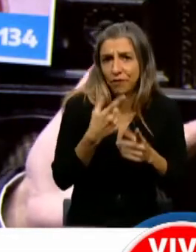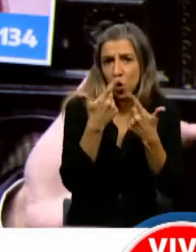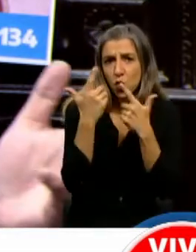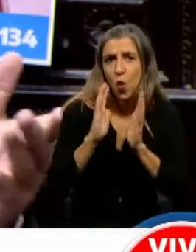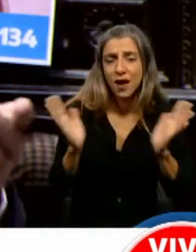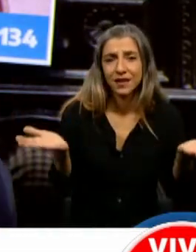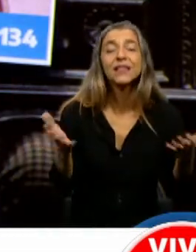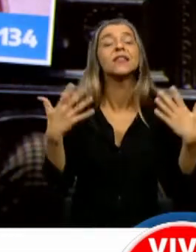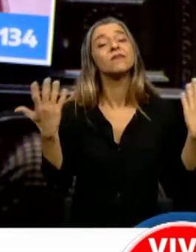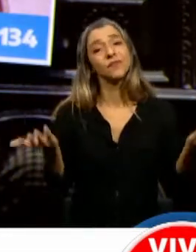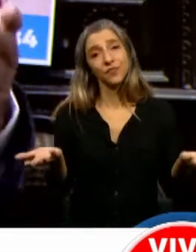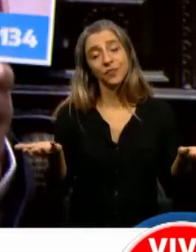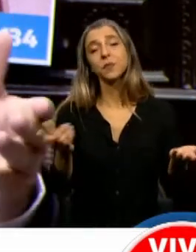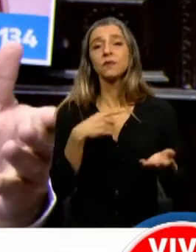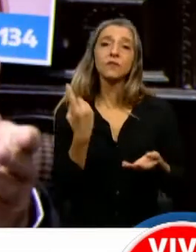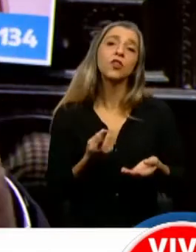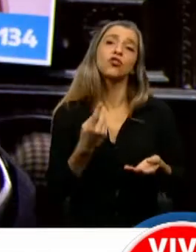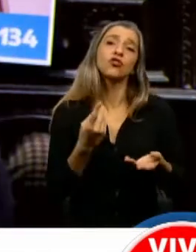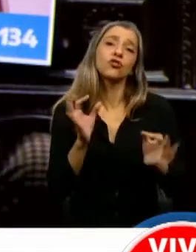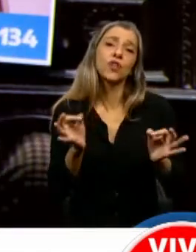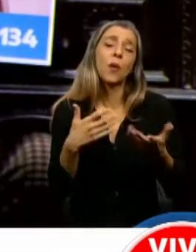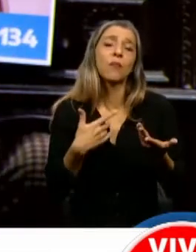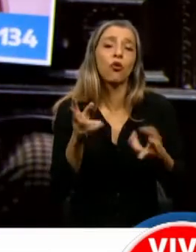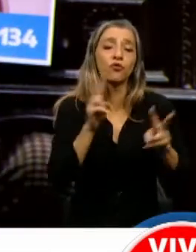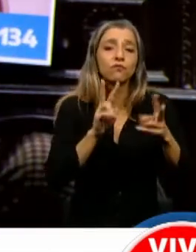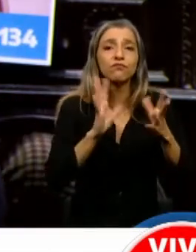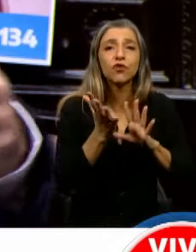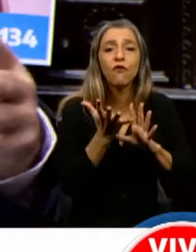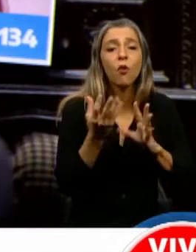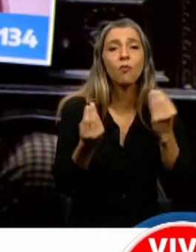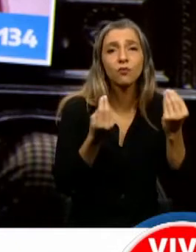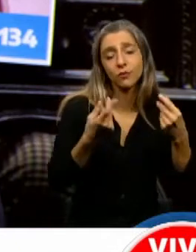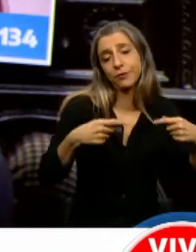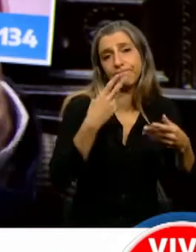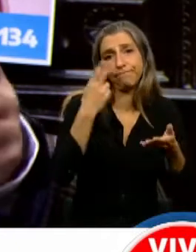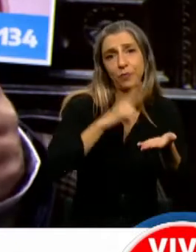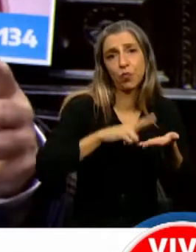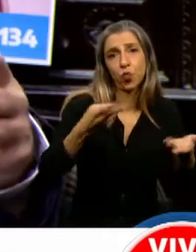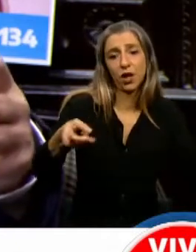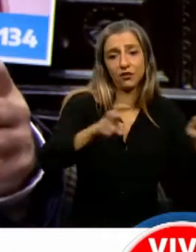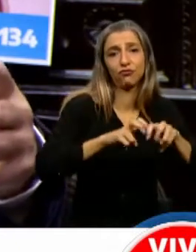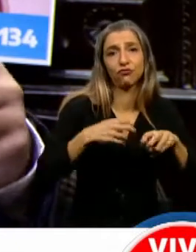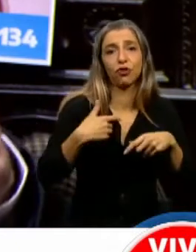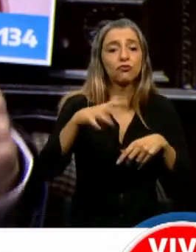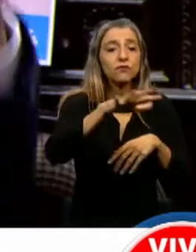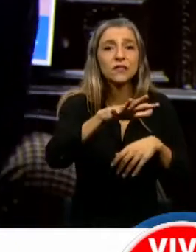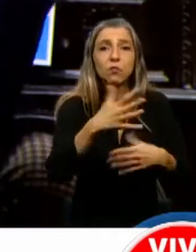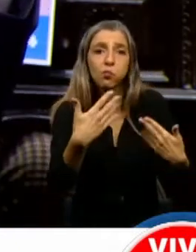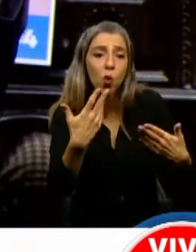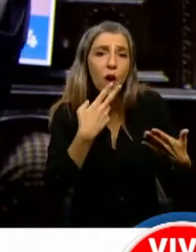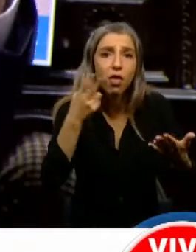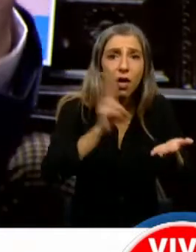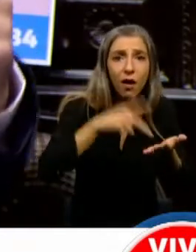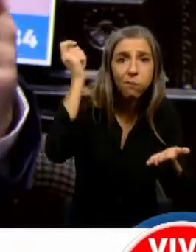que utilizar, por un lado, la política fiscal, procurando recursos sobre sectores con capacidad contributiva, y por